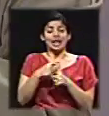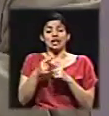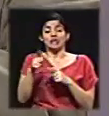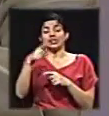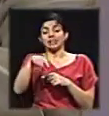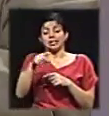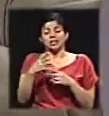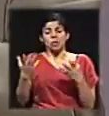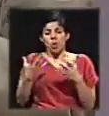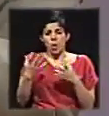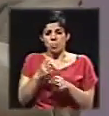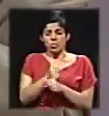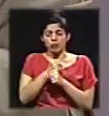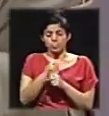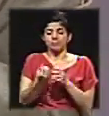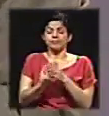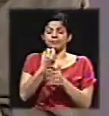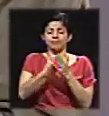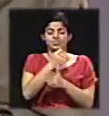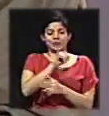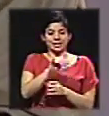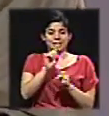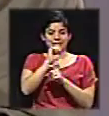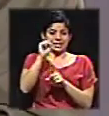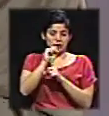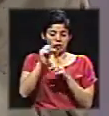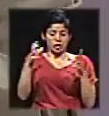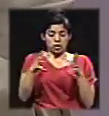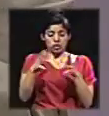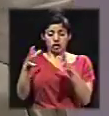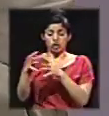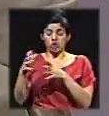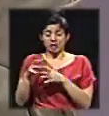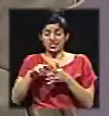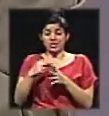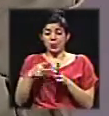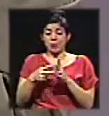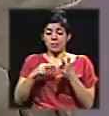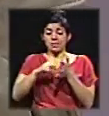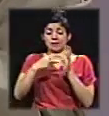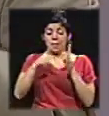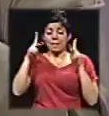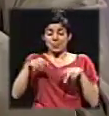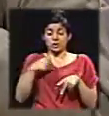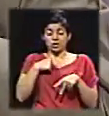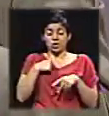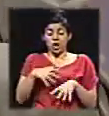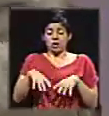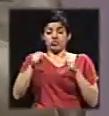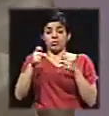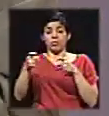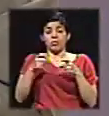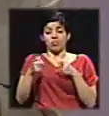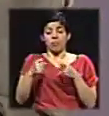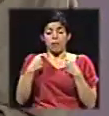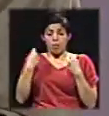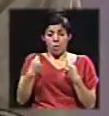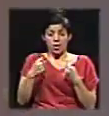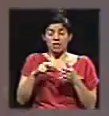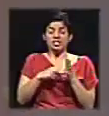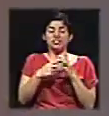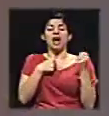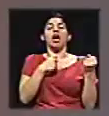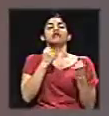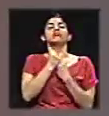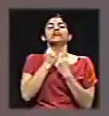conforma toda una situación donde quien está en el poder tiene, digamos, el viento a su favor. Esa es la